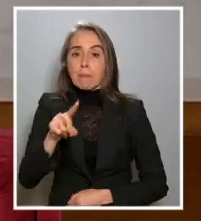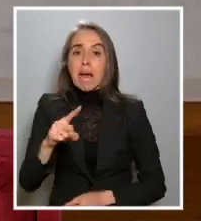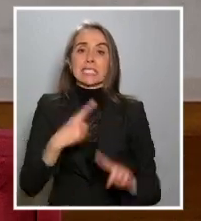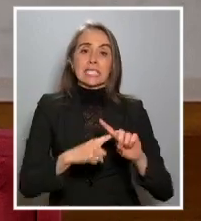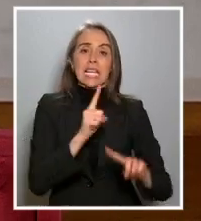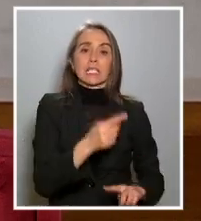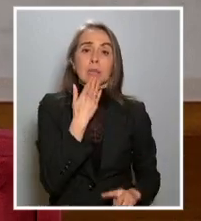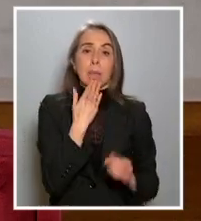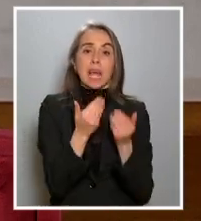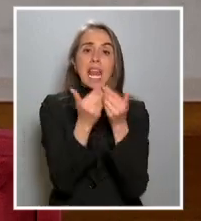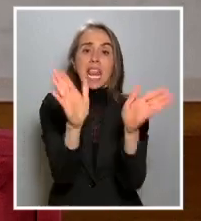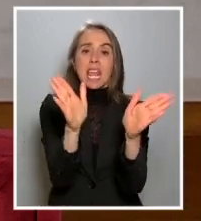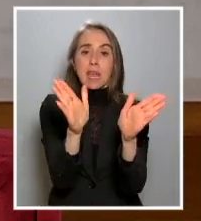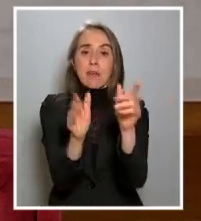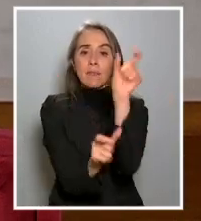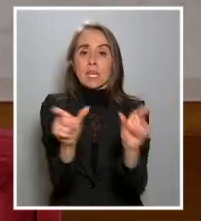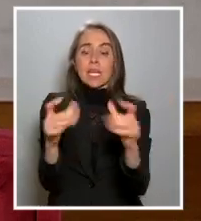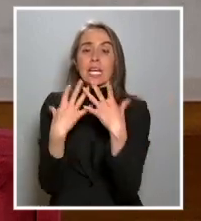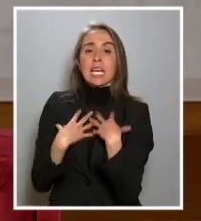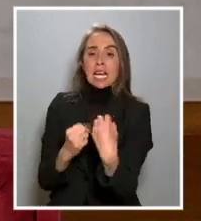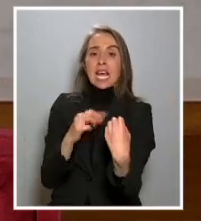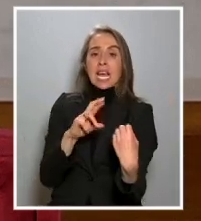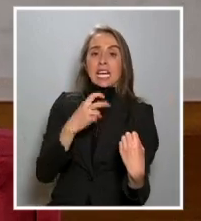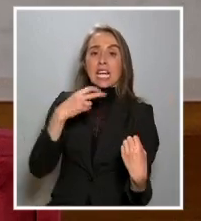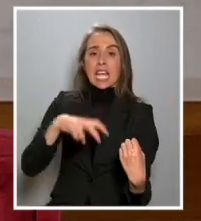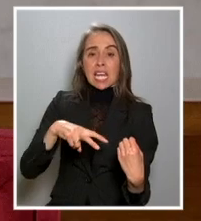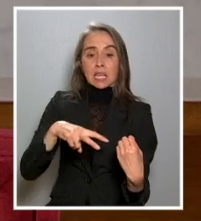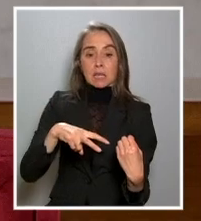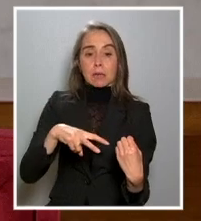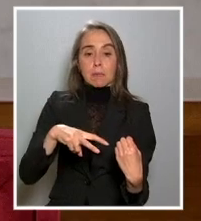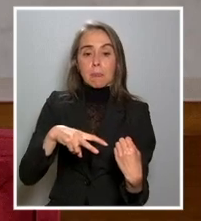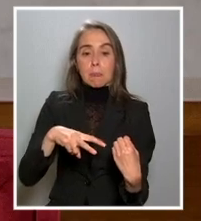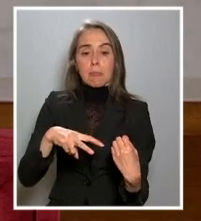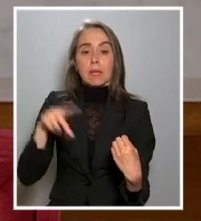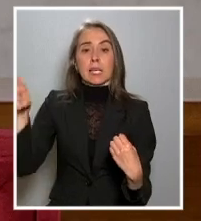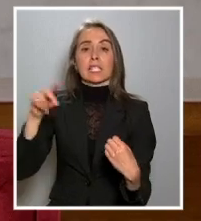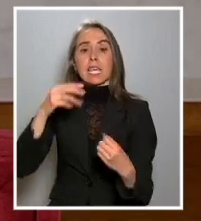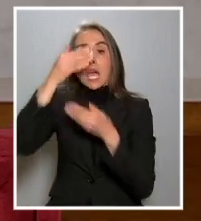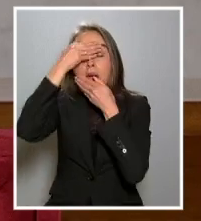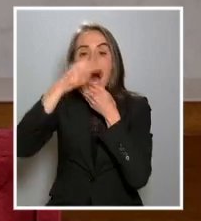exigimos también la liberación de los rehenes actualmente en su poder.